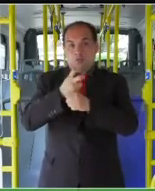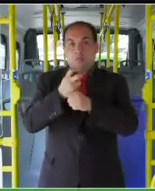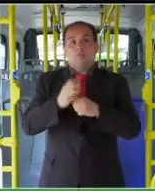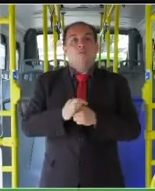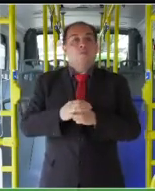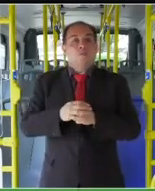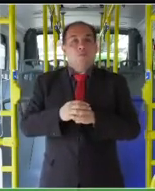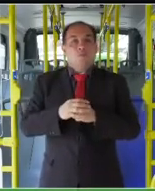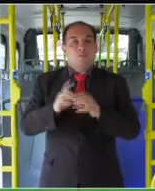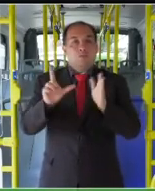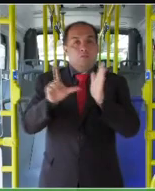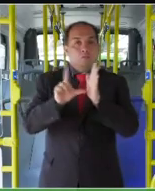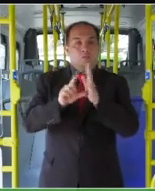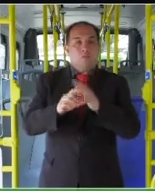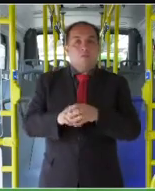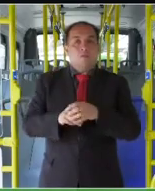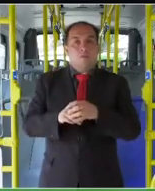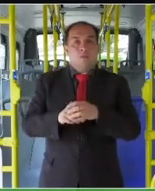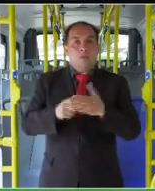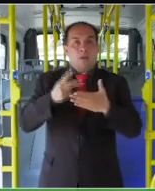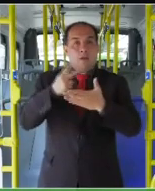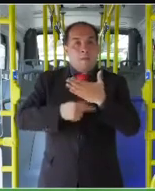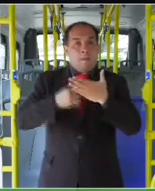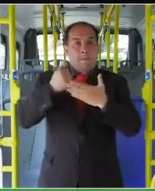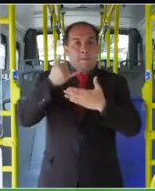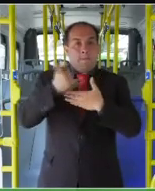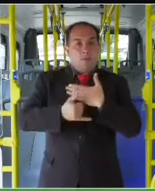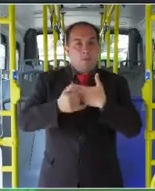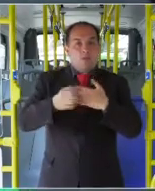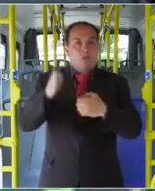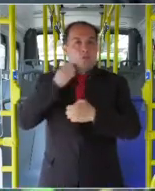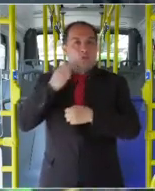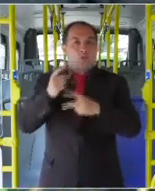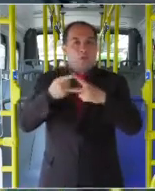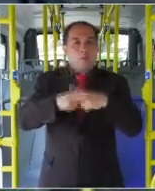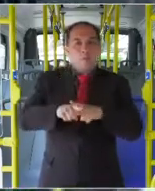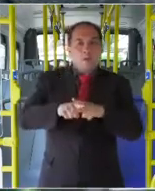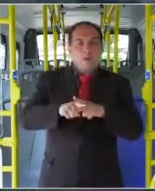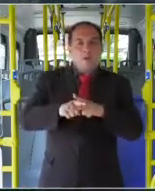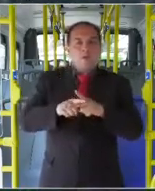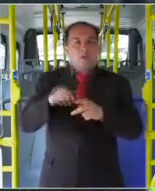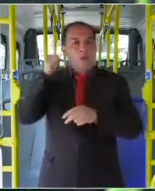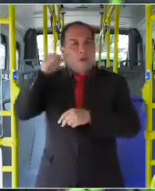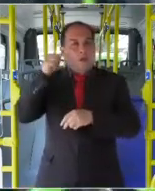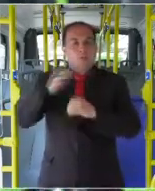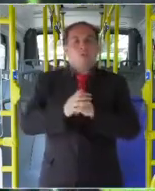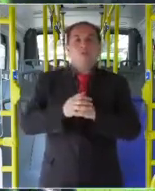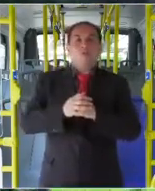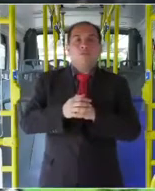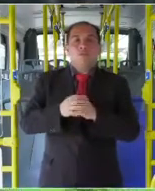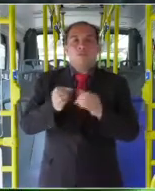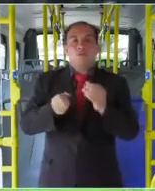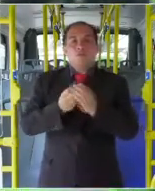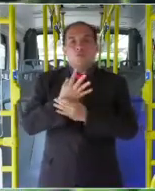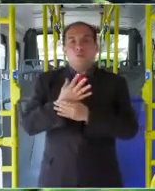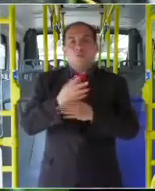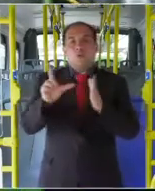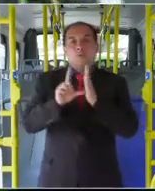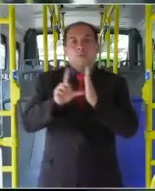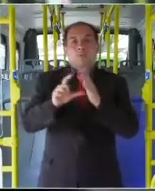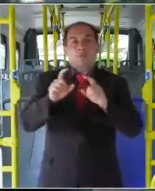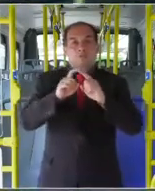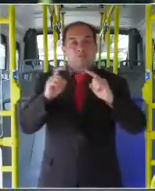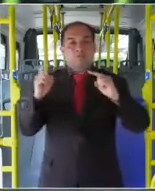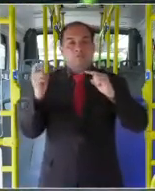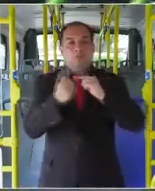proyecto ejecutivo de una tercera línea, que estamos definiendo exactamente su trazo ya para poderlo informar, para